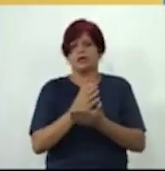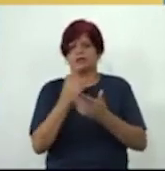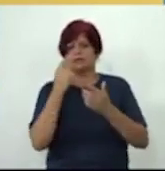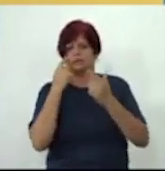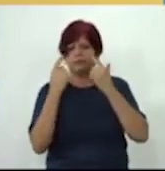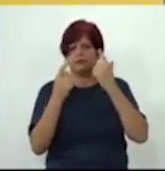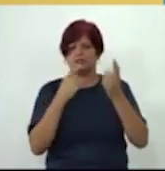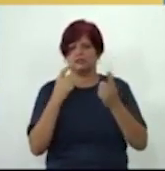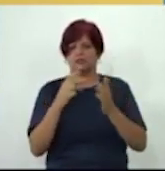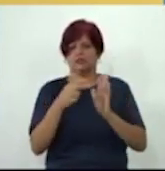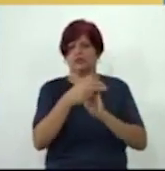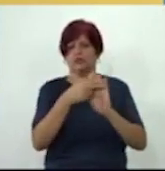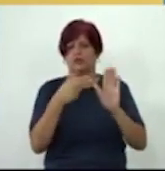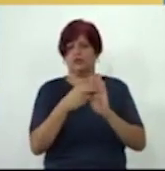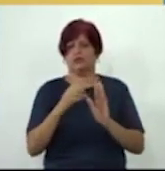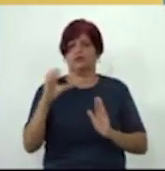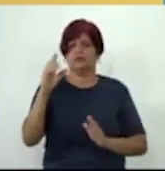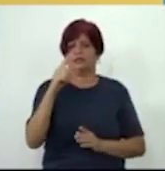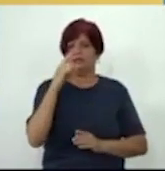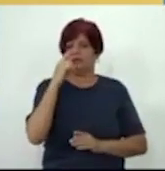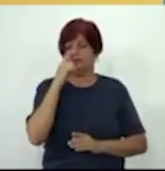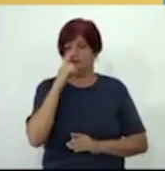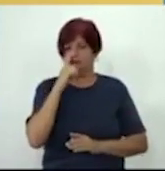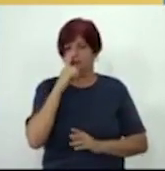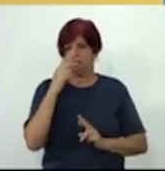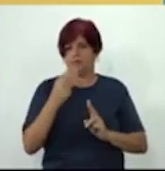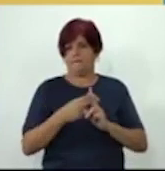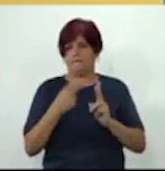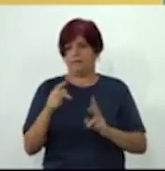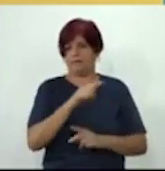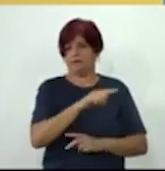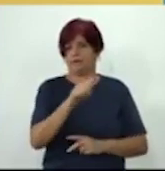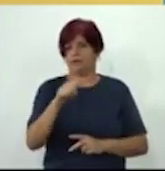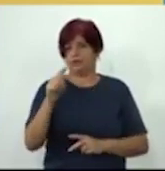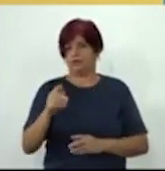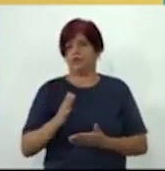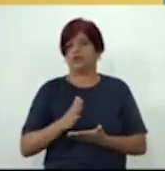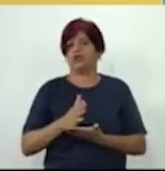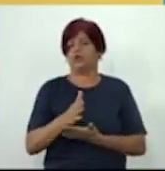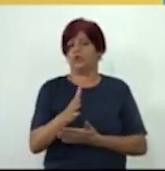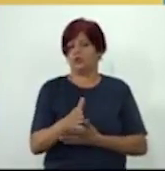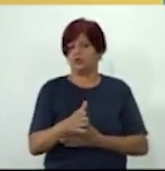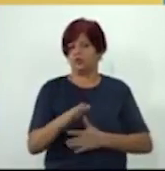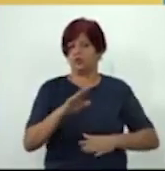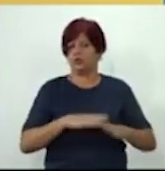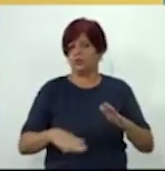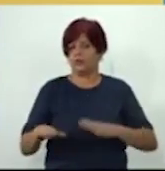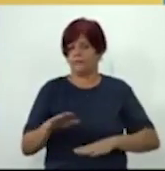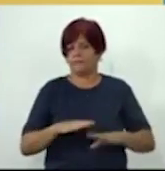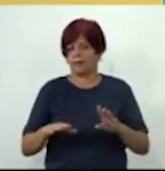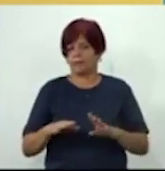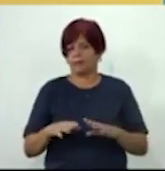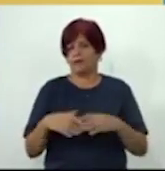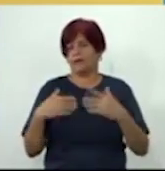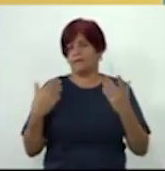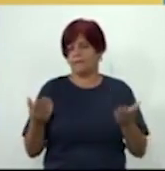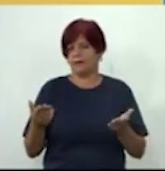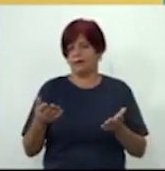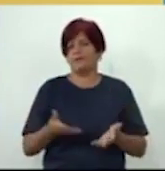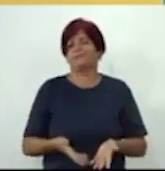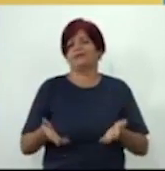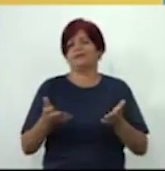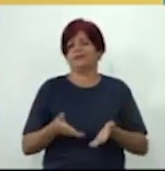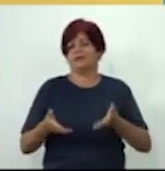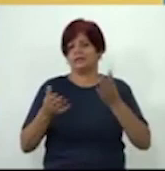la asignatura Ciencias Naturales para que ustedes se continúen preparando con vista a desarrollar